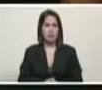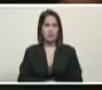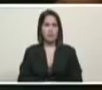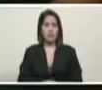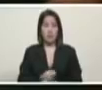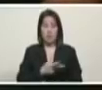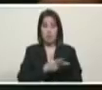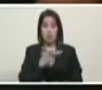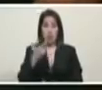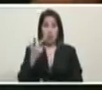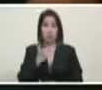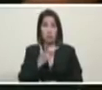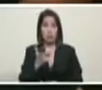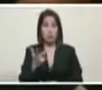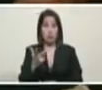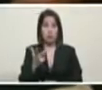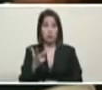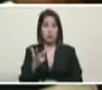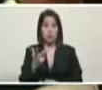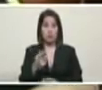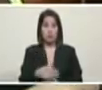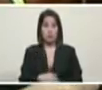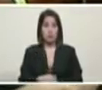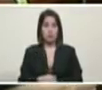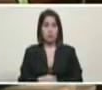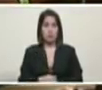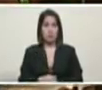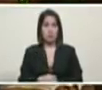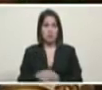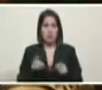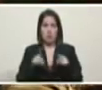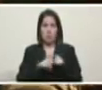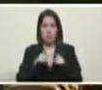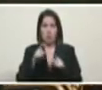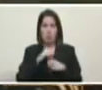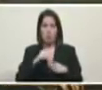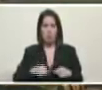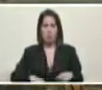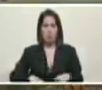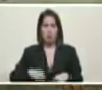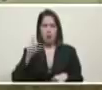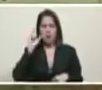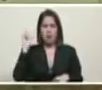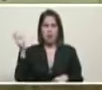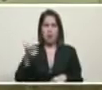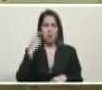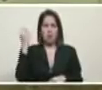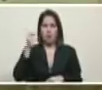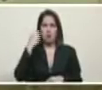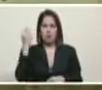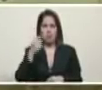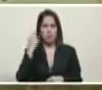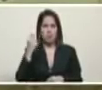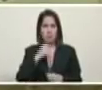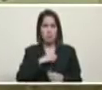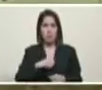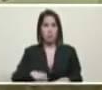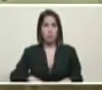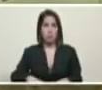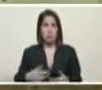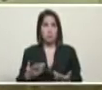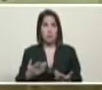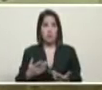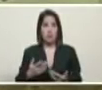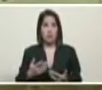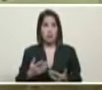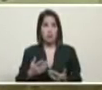Ellos 3, los 3 en Guárico, en Apure y en Portuguesa, eran el sostén de su